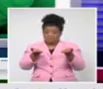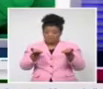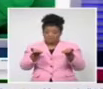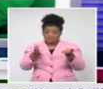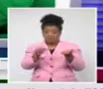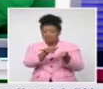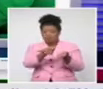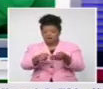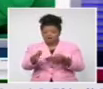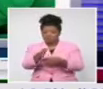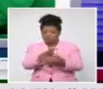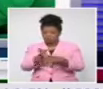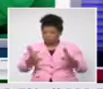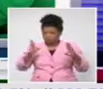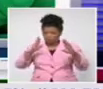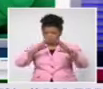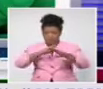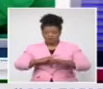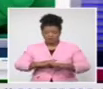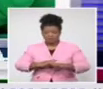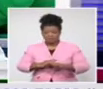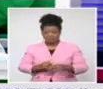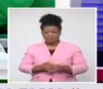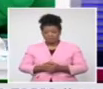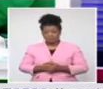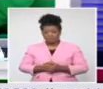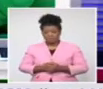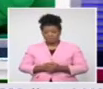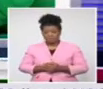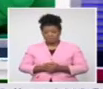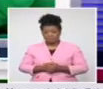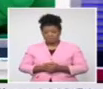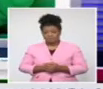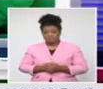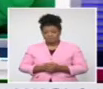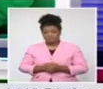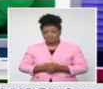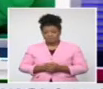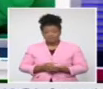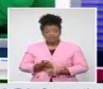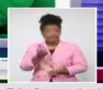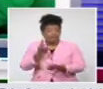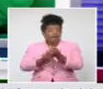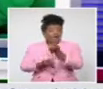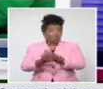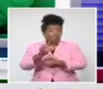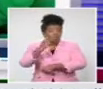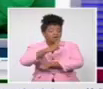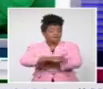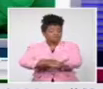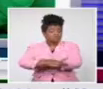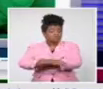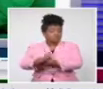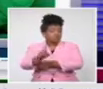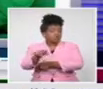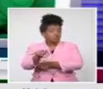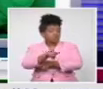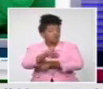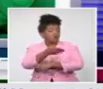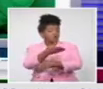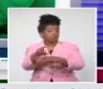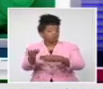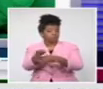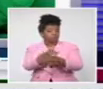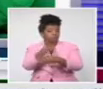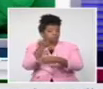país entre los sexos, a diferencia de algunos países del mundo que sí relacionan